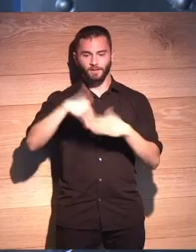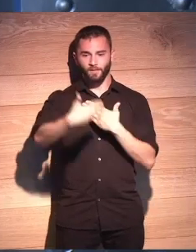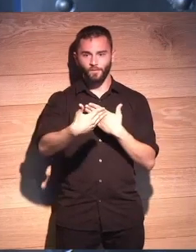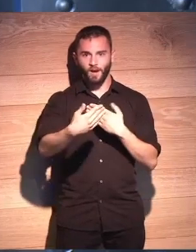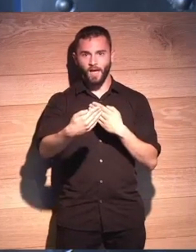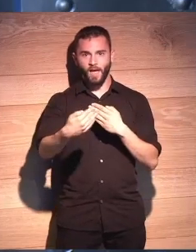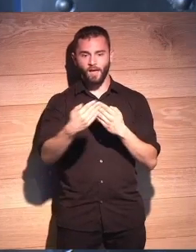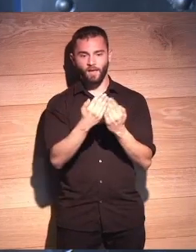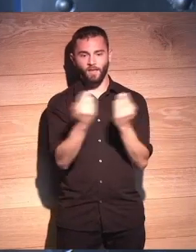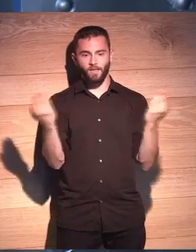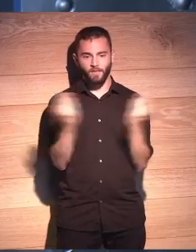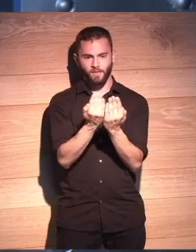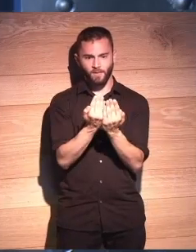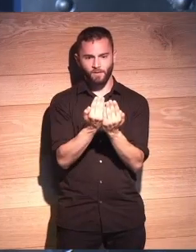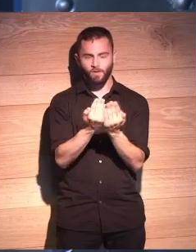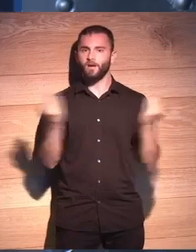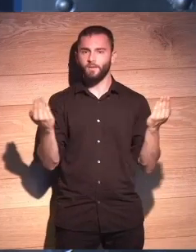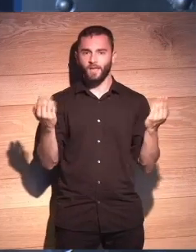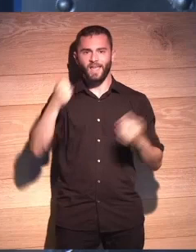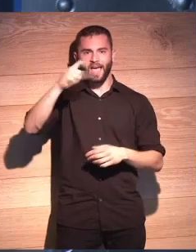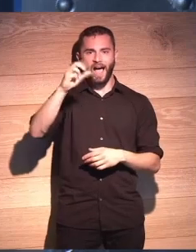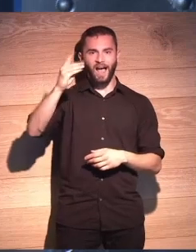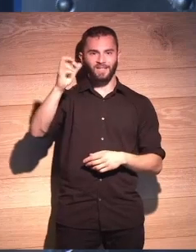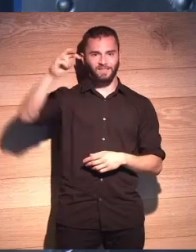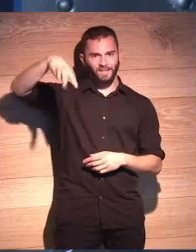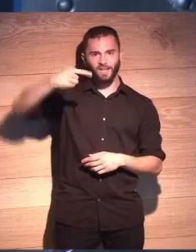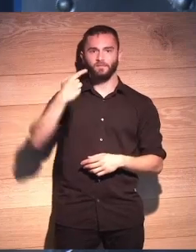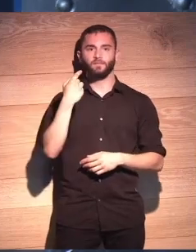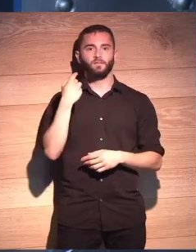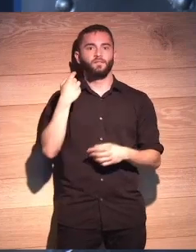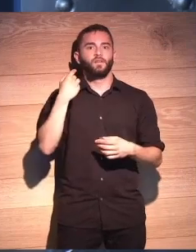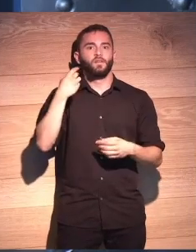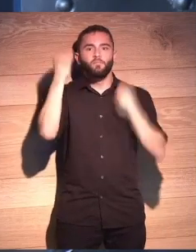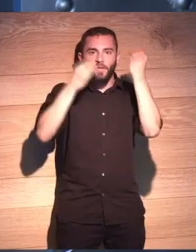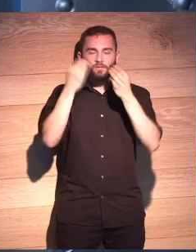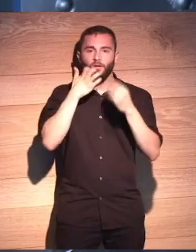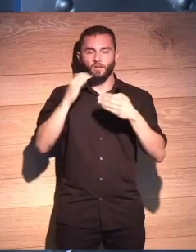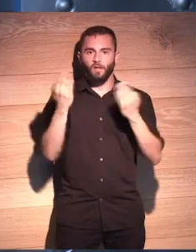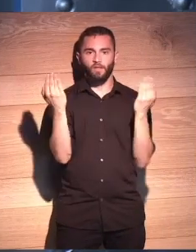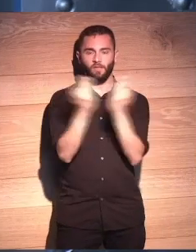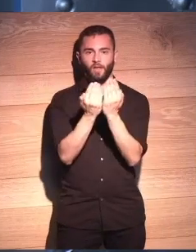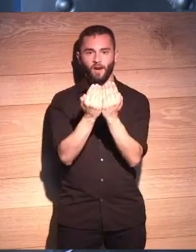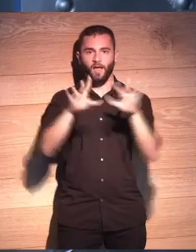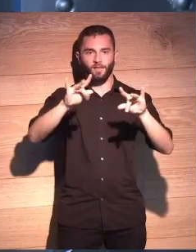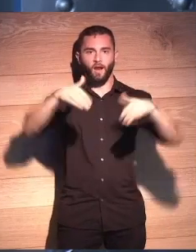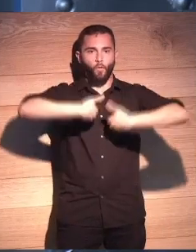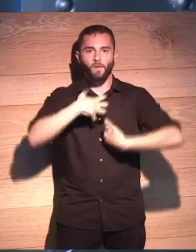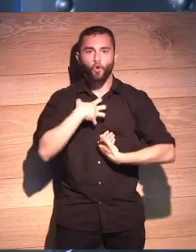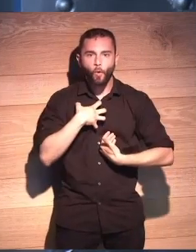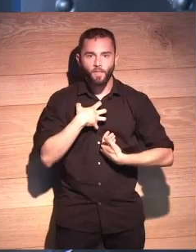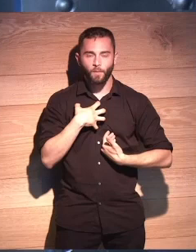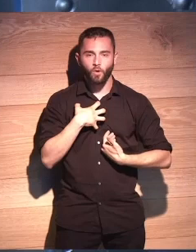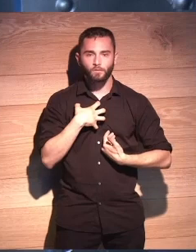Pero Aldrin pensó, oh, madre, como se nos cierre, aquí no podemos volver a la Tierra.